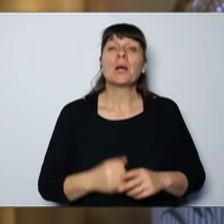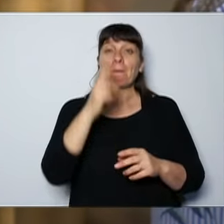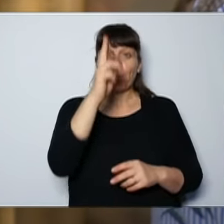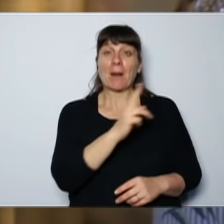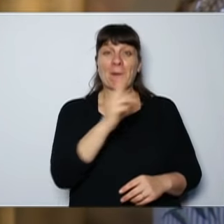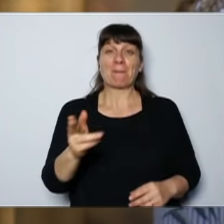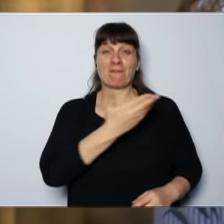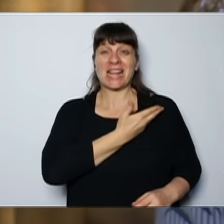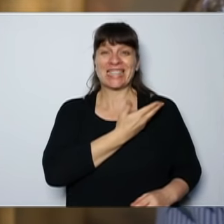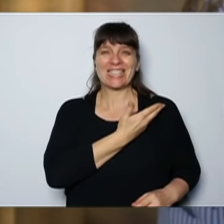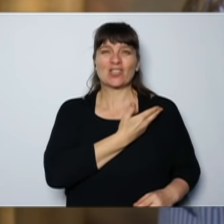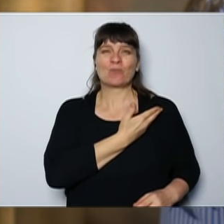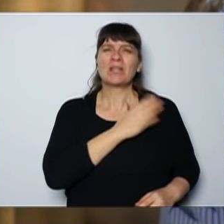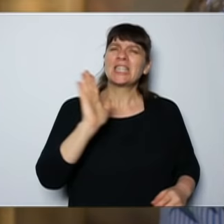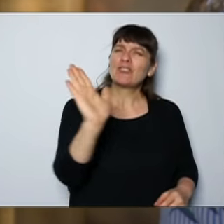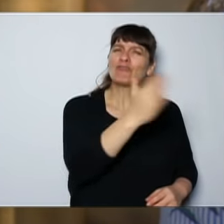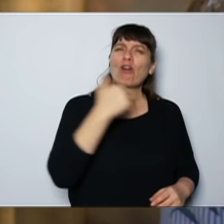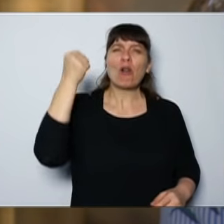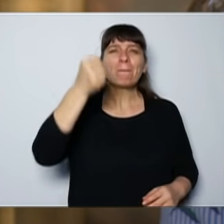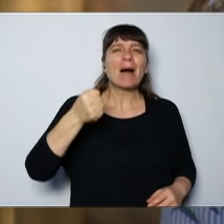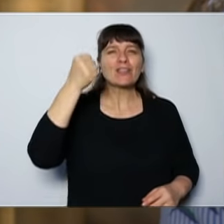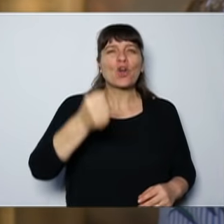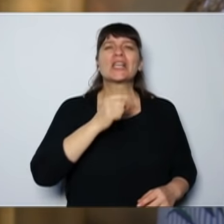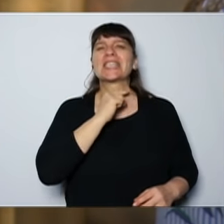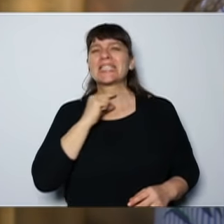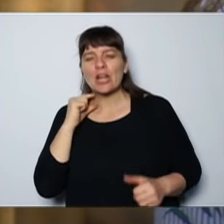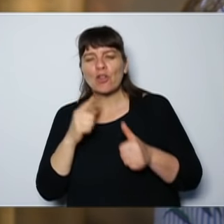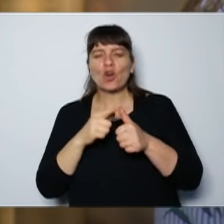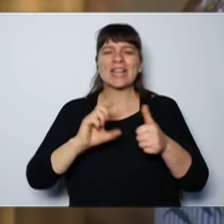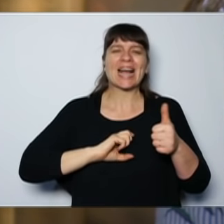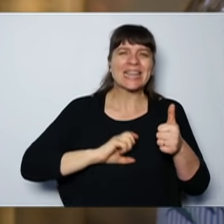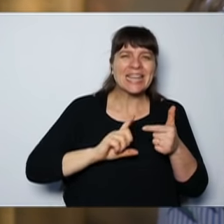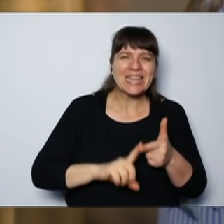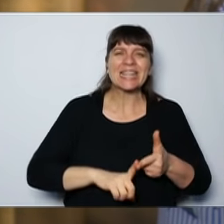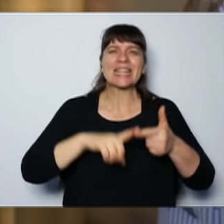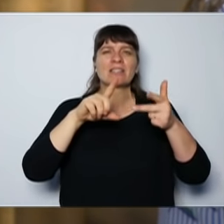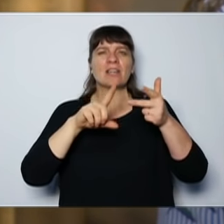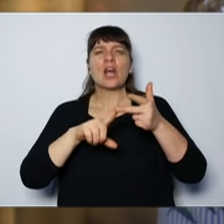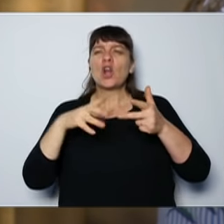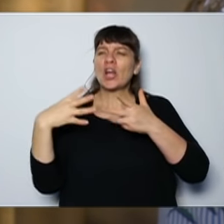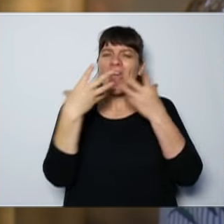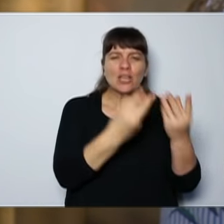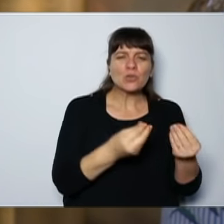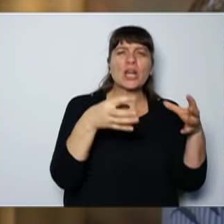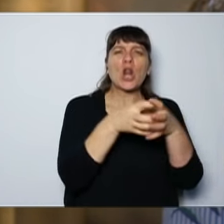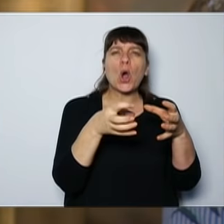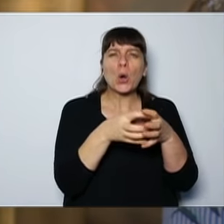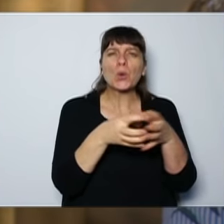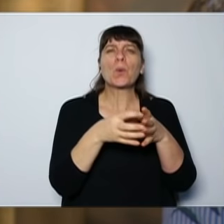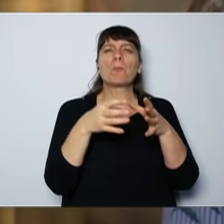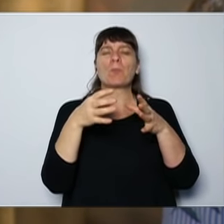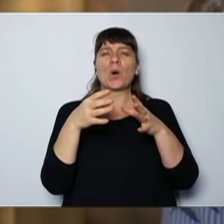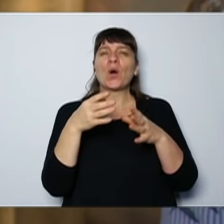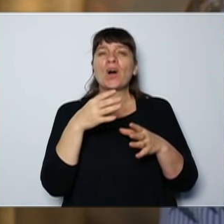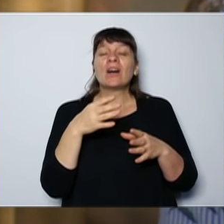Por el Papa Francisco y todos los pastores, sacerdotes, catequistas, agentes pastorales que trabajan en la